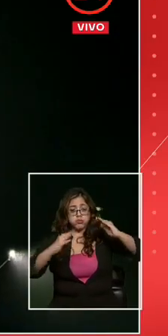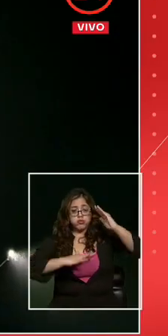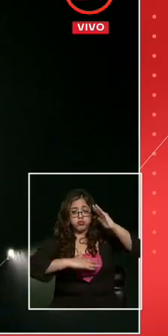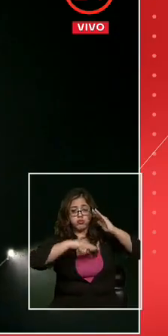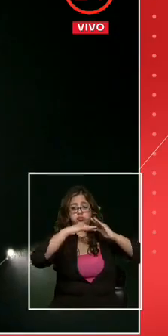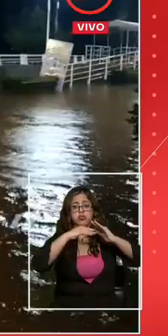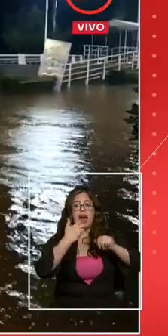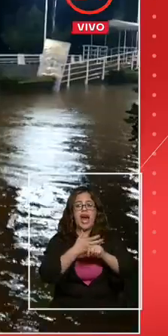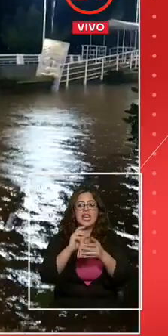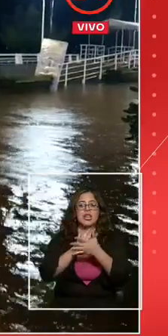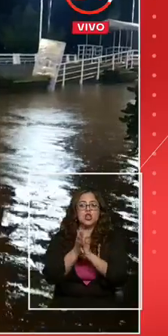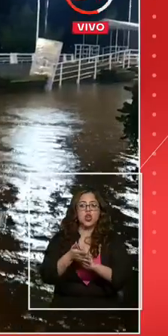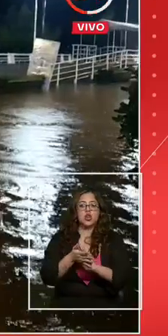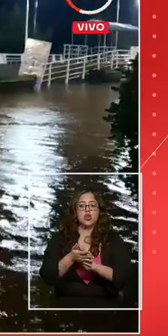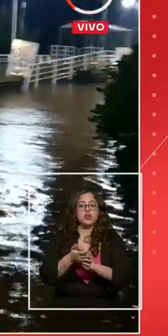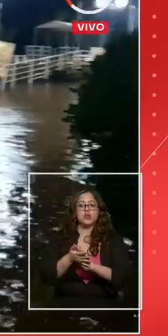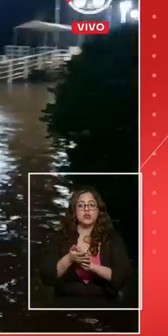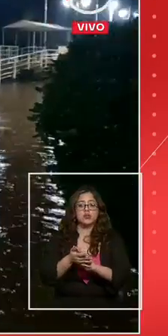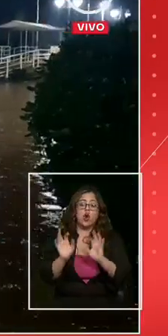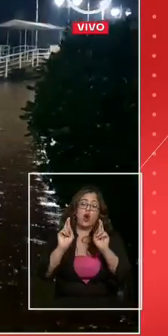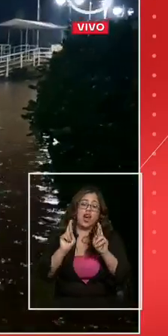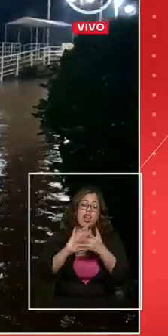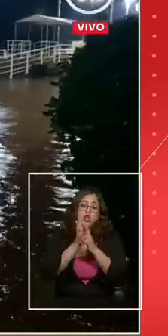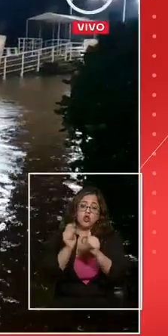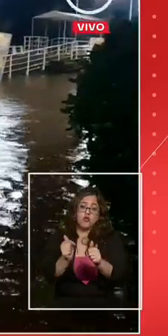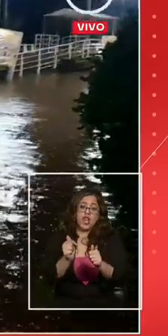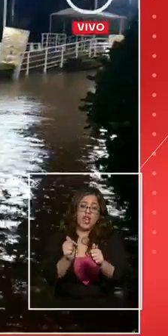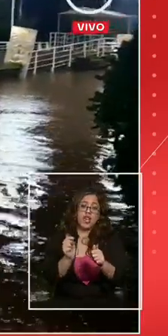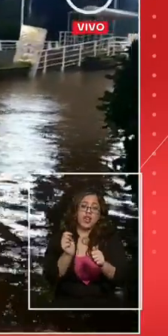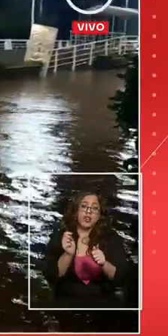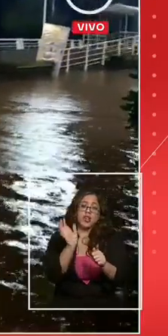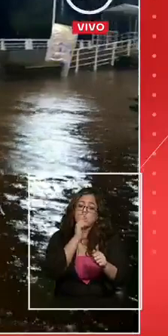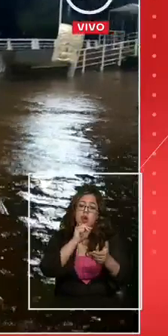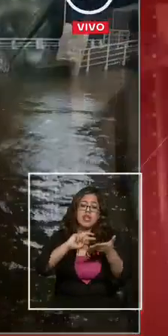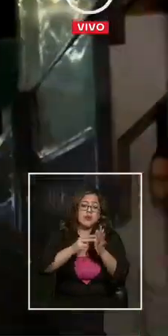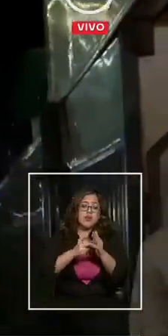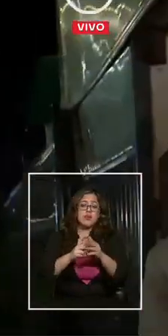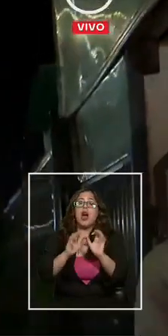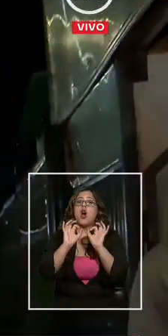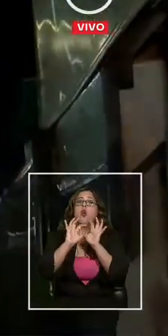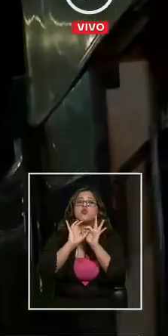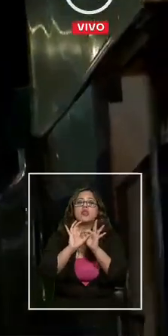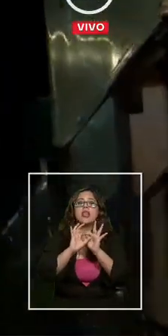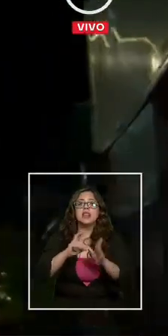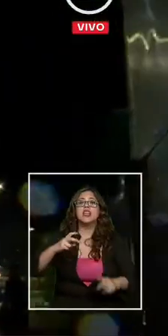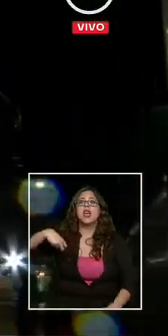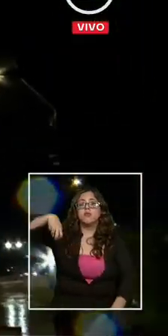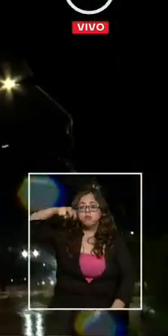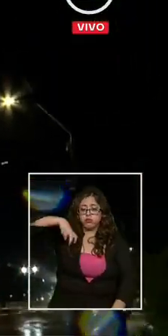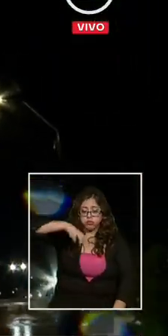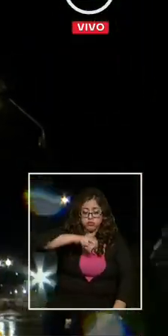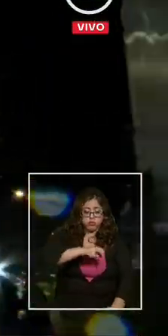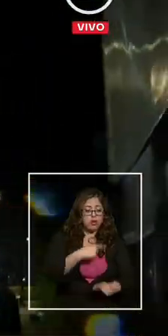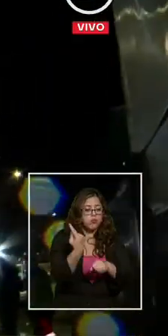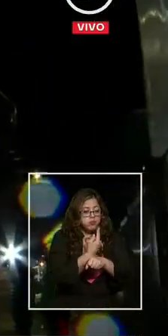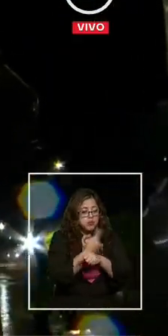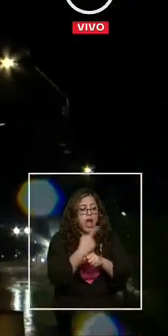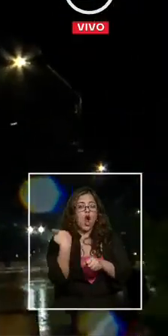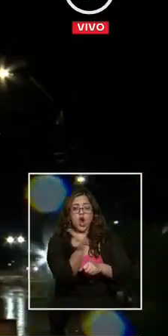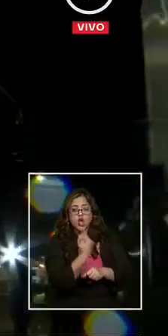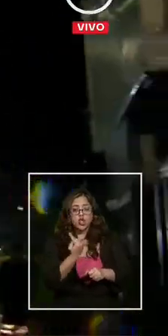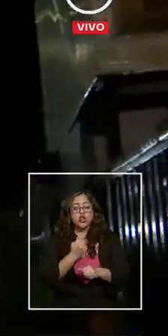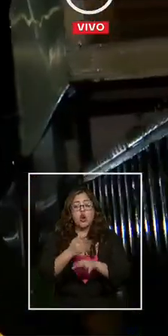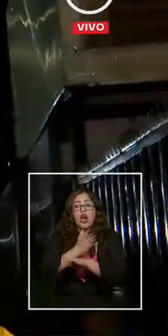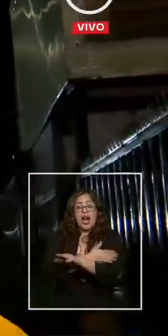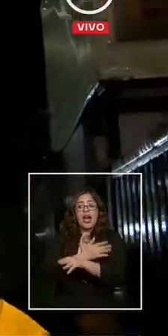no le pase nada. Muchas gracias. Que estén seguros. Okay. Bueno, es parte de lo que estaba ocurriendo acá. Muchas gracias por bajar a hablar. Es parte de lo que está pasando acá. Antes de volver con